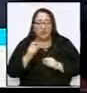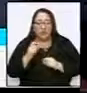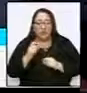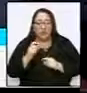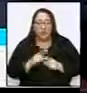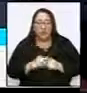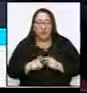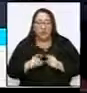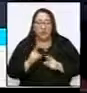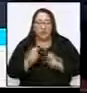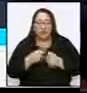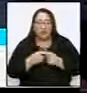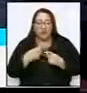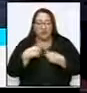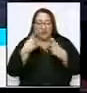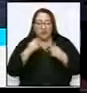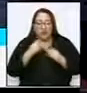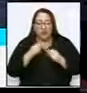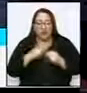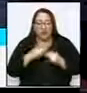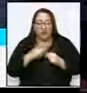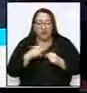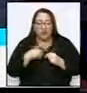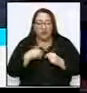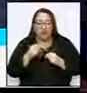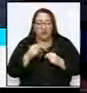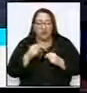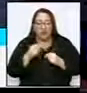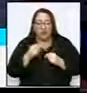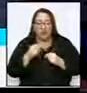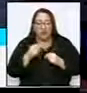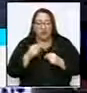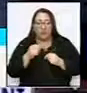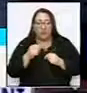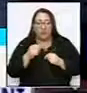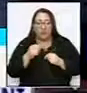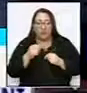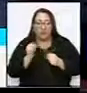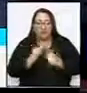que pueda estar en desacuerdo, y yo estoy seguro que el Congreso Nacional,